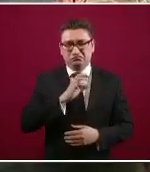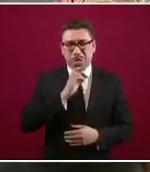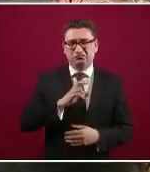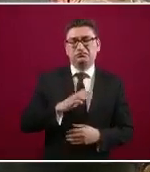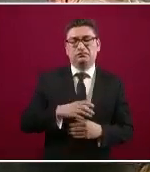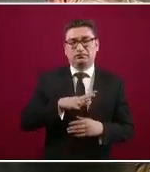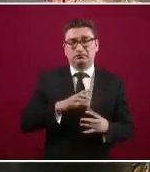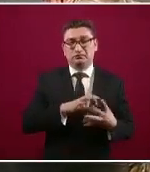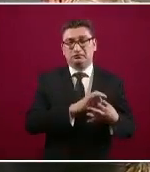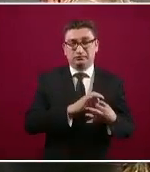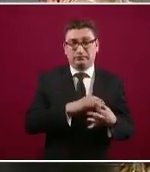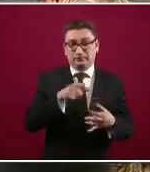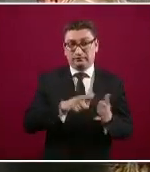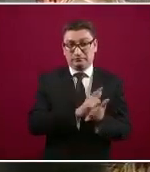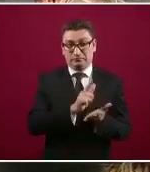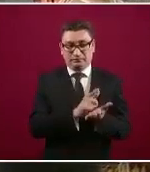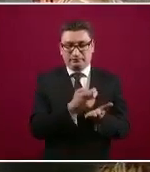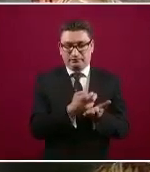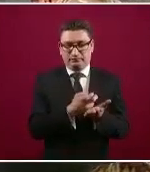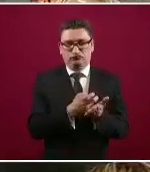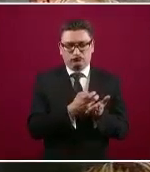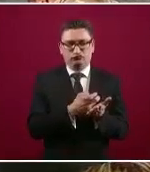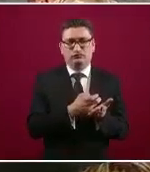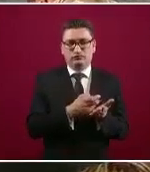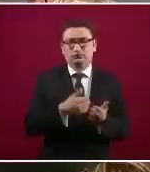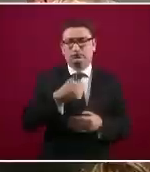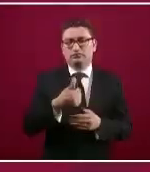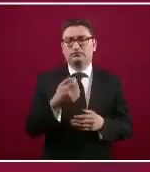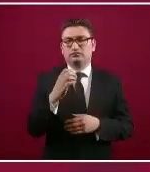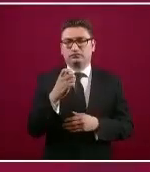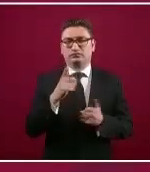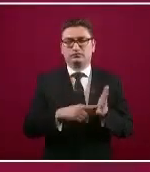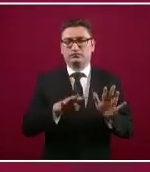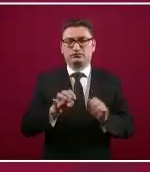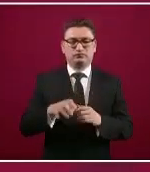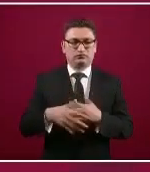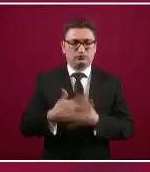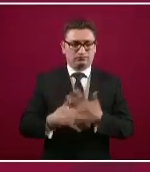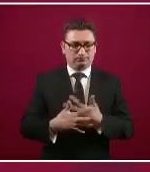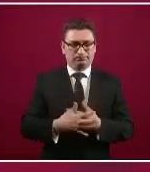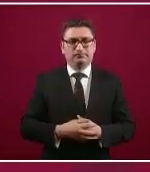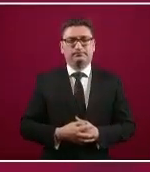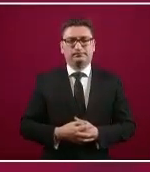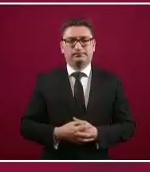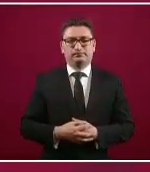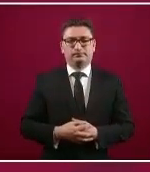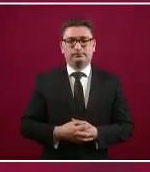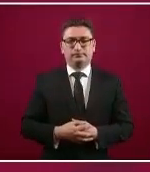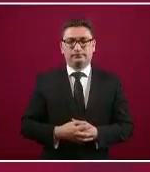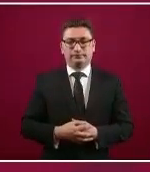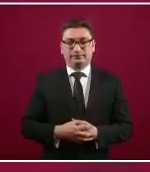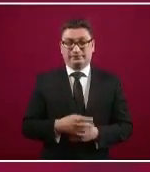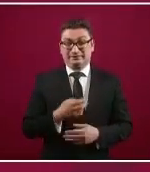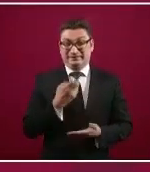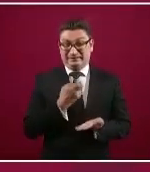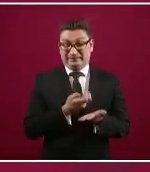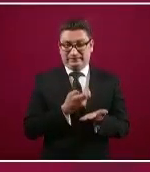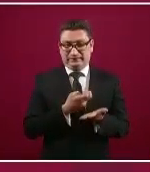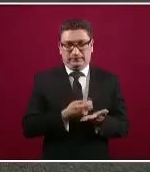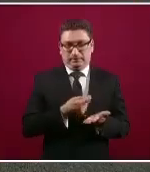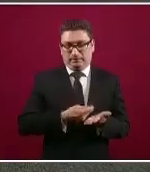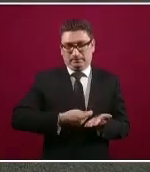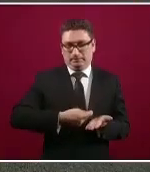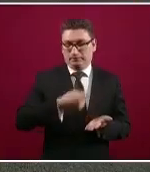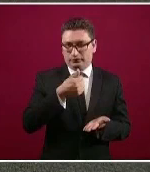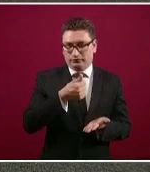promulgó esa ley agraria del 6 de enero de 1915 y ese es el antecedente para